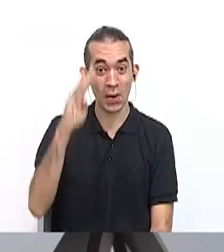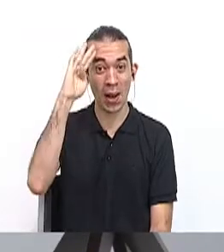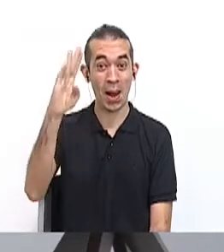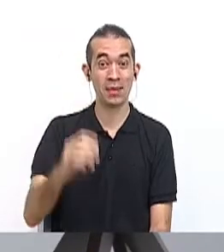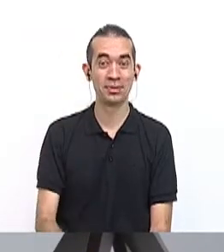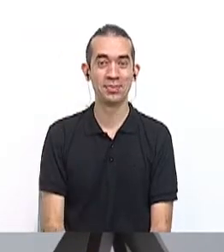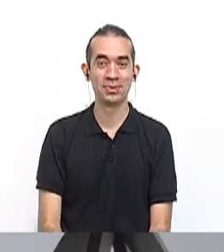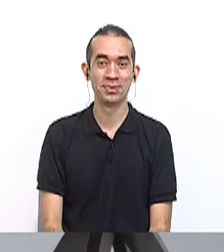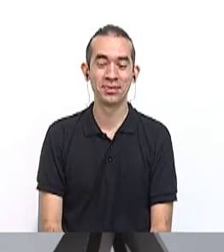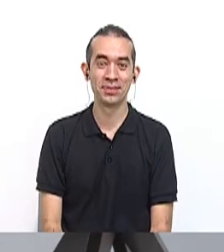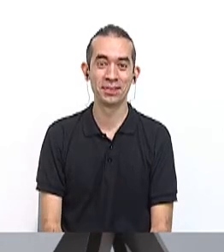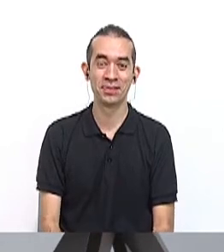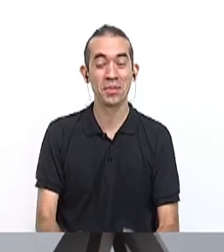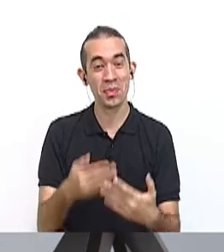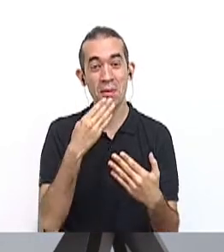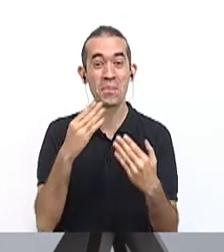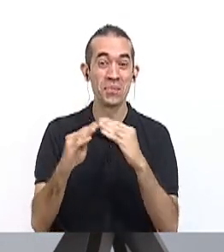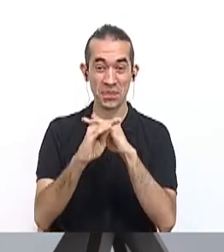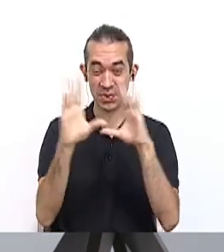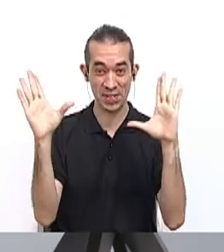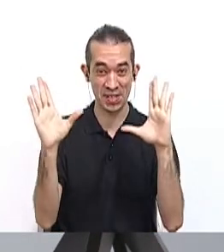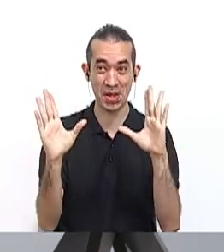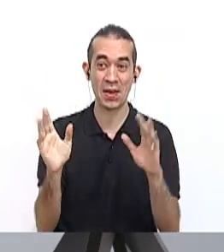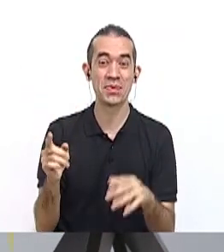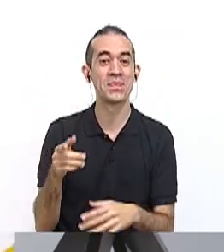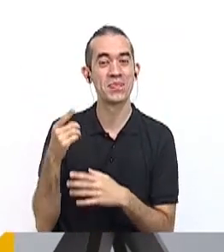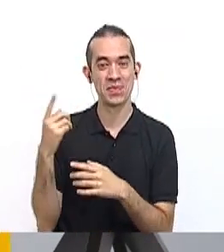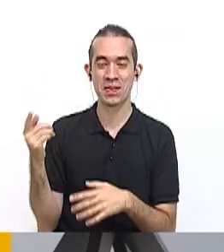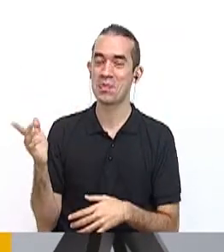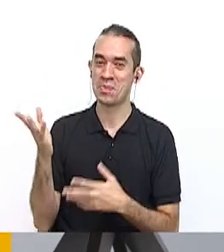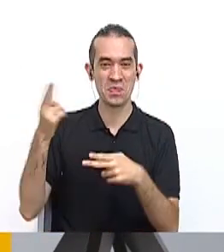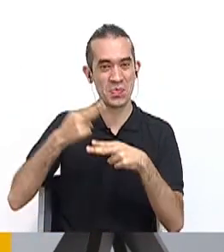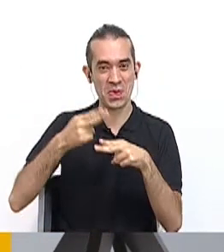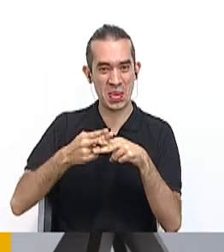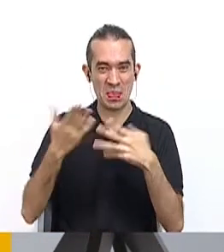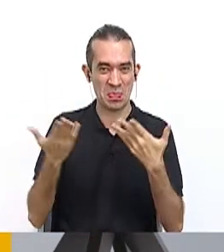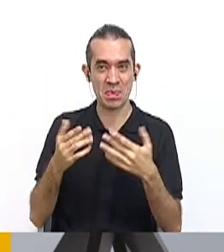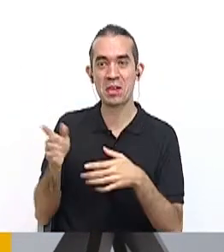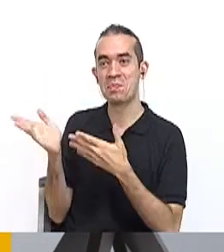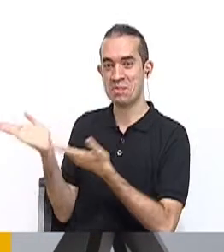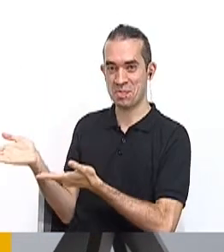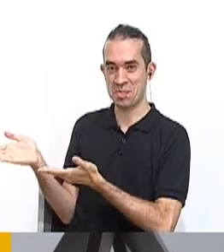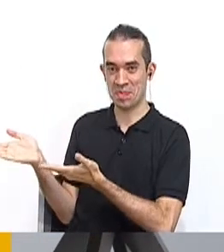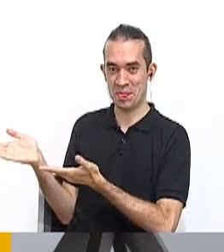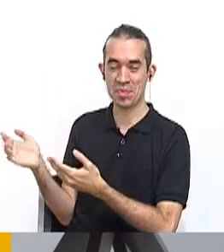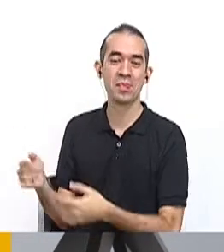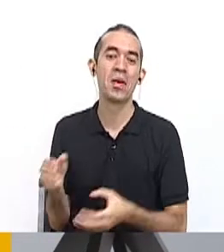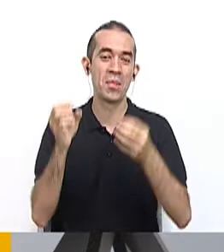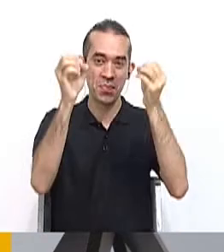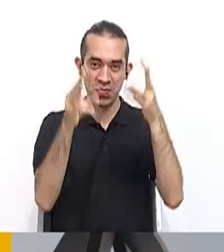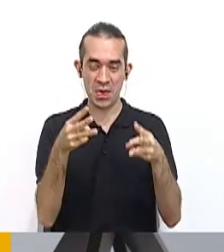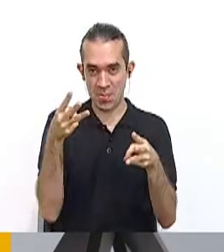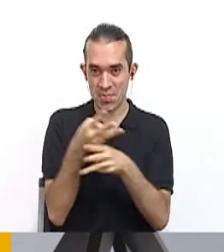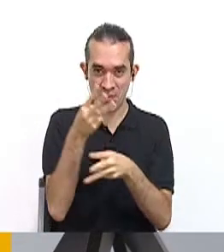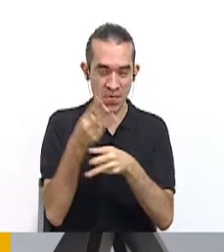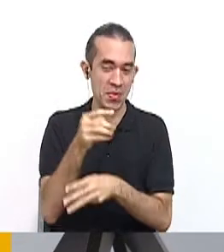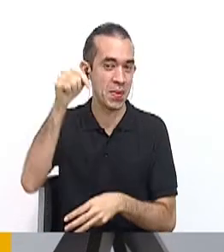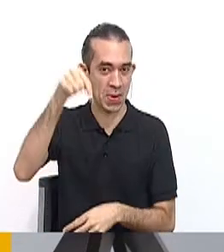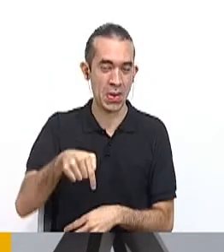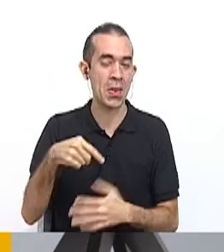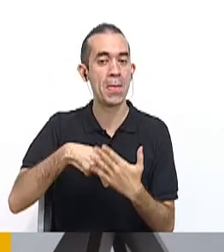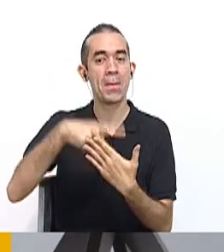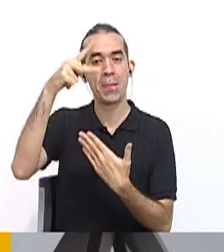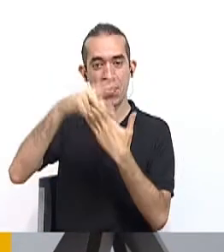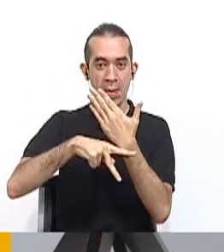Hola, buenos días. Mi nombre es Jency Castro y soy su profesora de matemática del día de hoy en